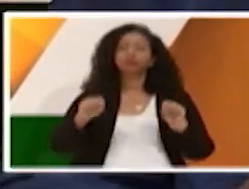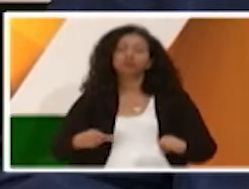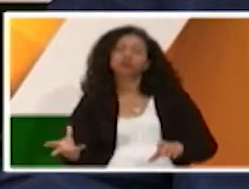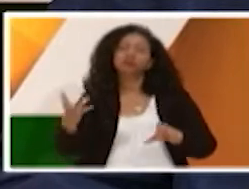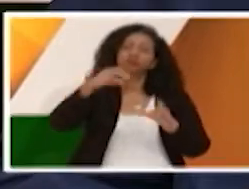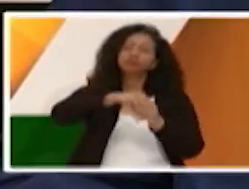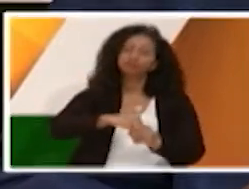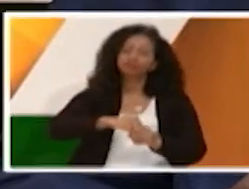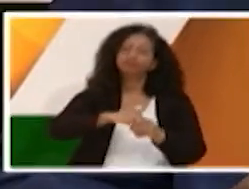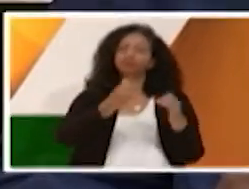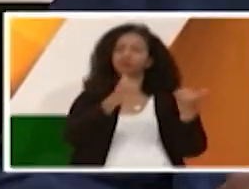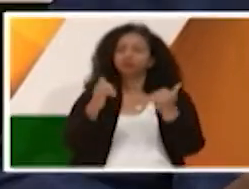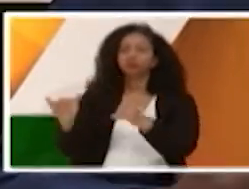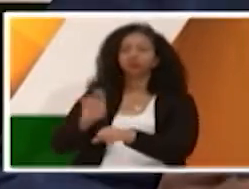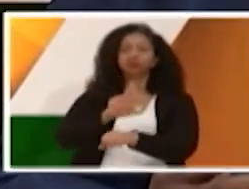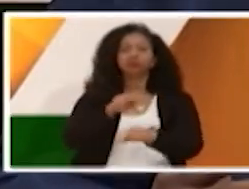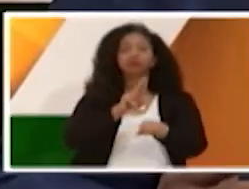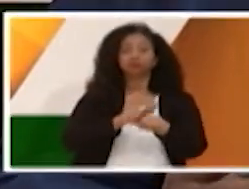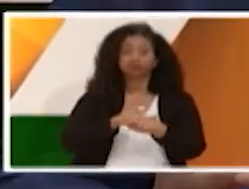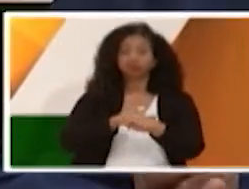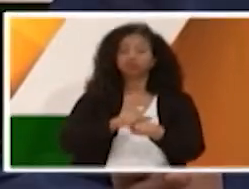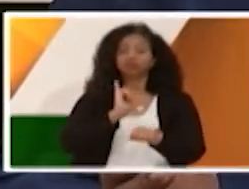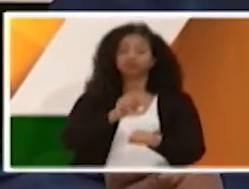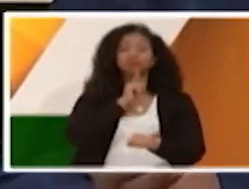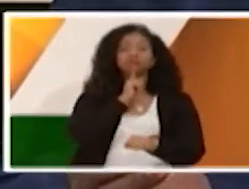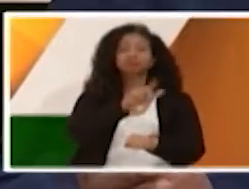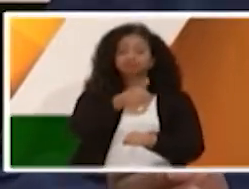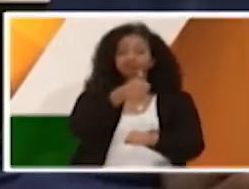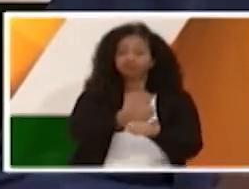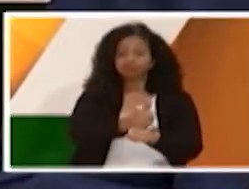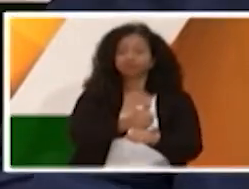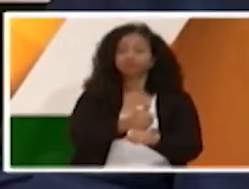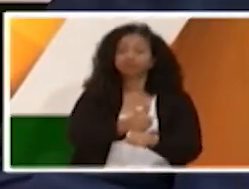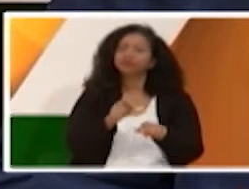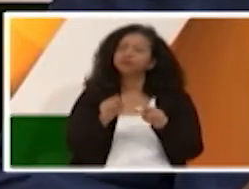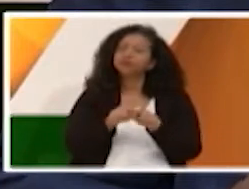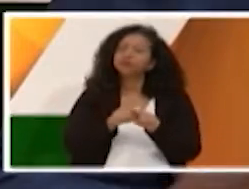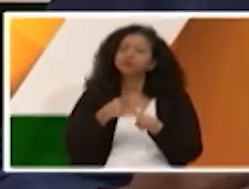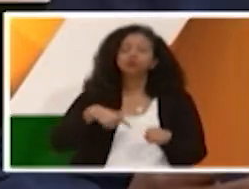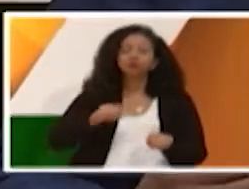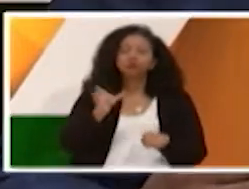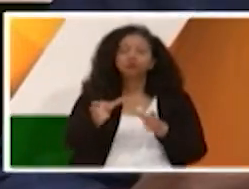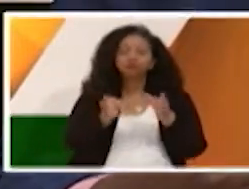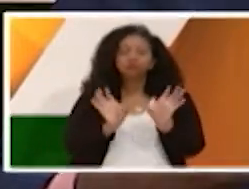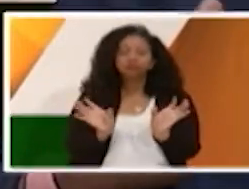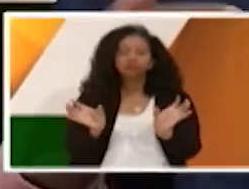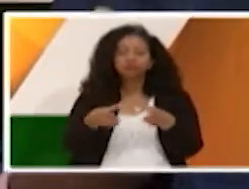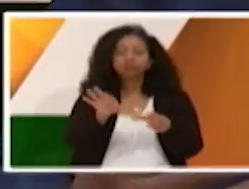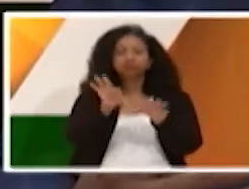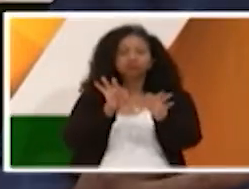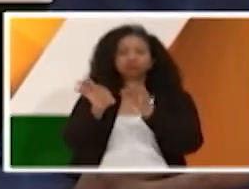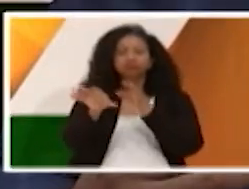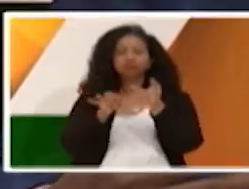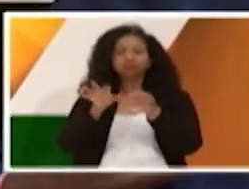del deporte adaptado en los Juegos Nacionales ya de manera oficial. Pero también hicimos ya la eliminatoria de los Juegos Nacionales, ya con